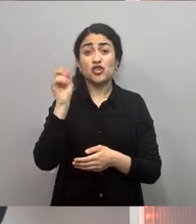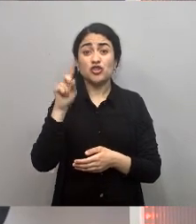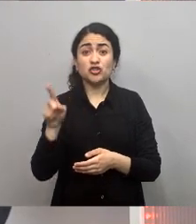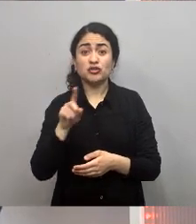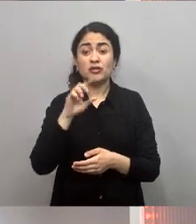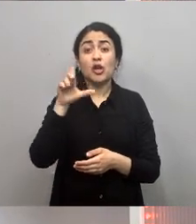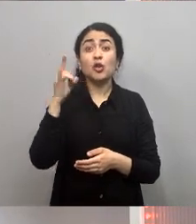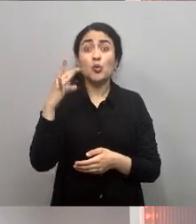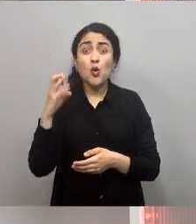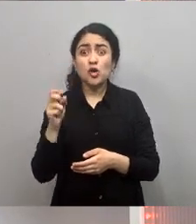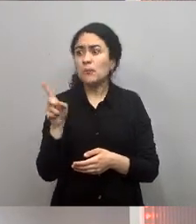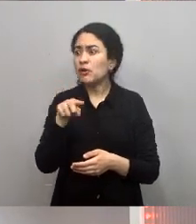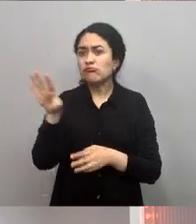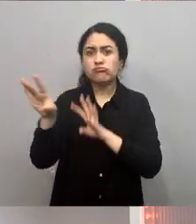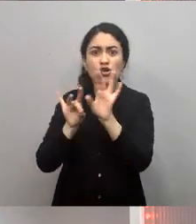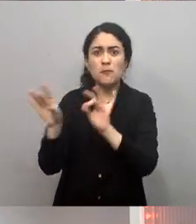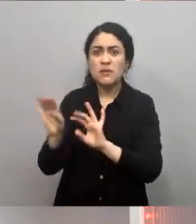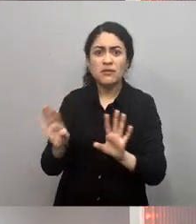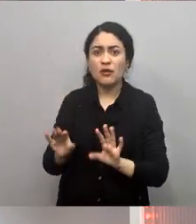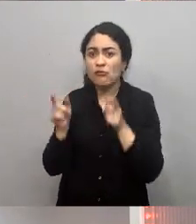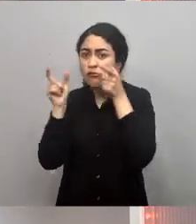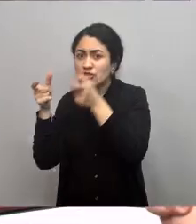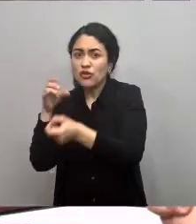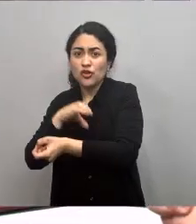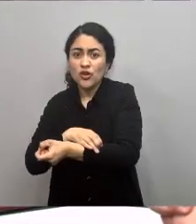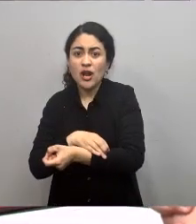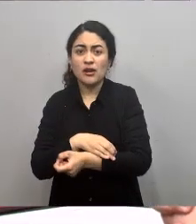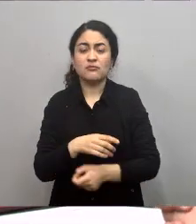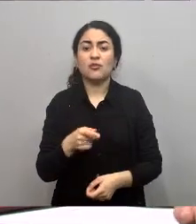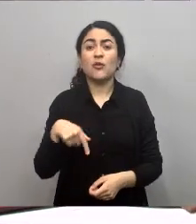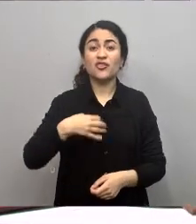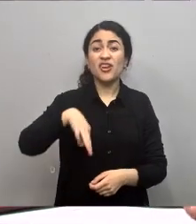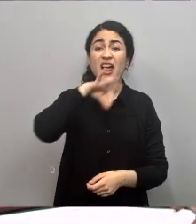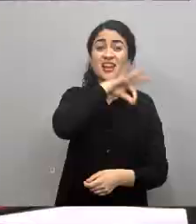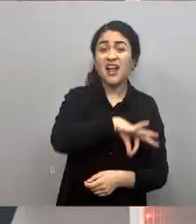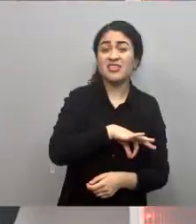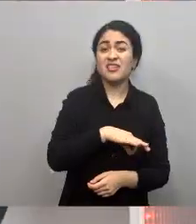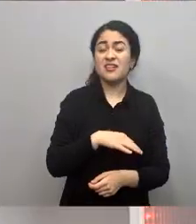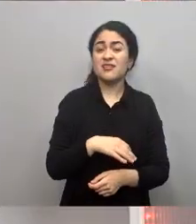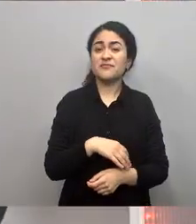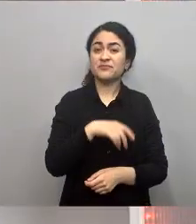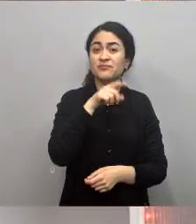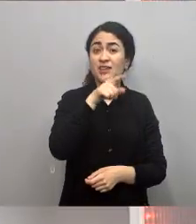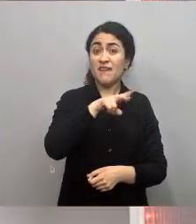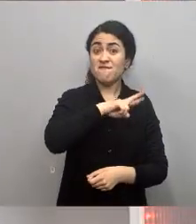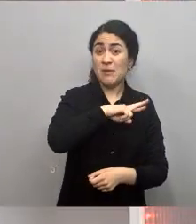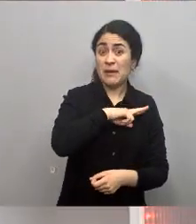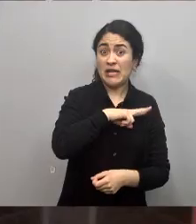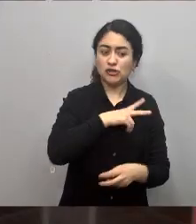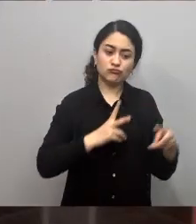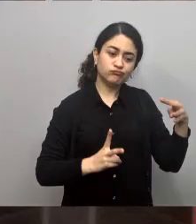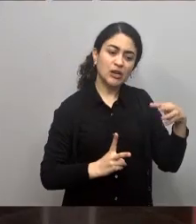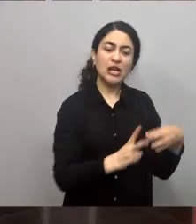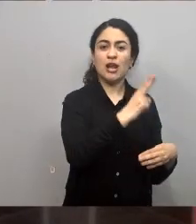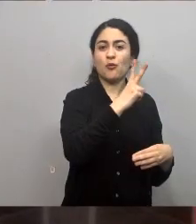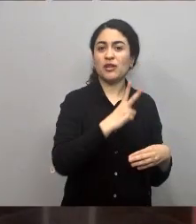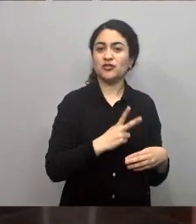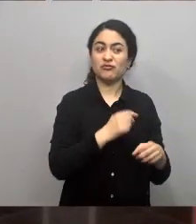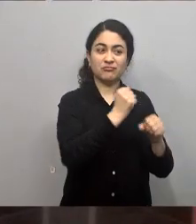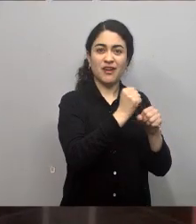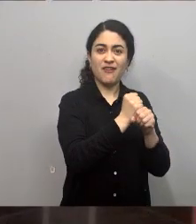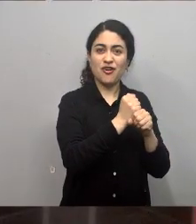ustedes presente en aquella oportunidad. Así es. Cuando el alcalde Scarpe, ¿no es cierto?, ya prácticamente daba por iniciar las obras. Sí, y más